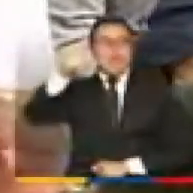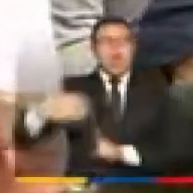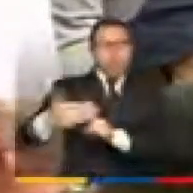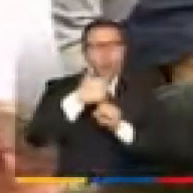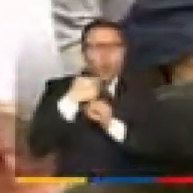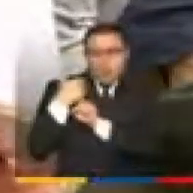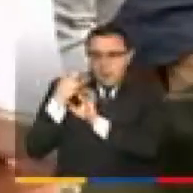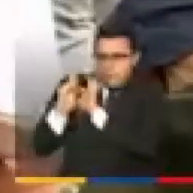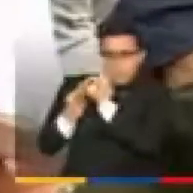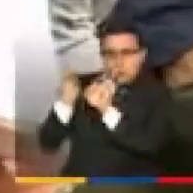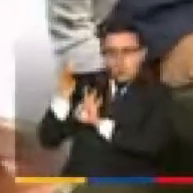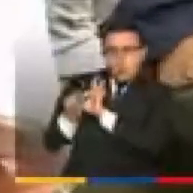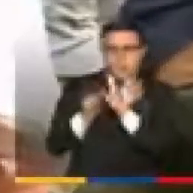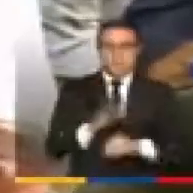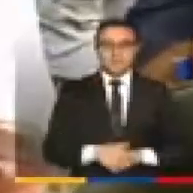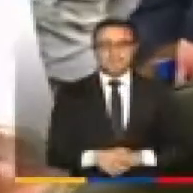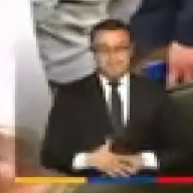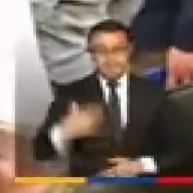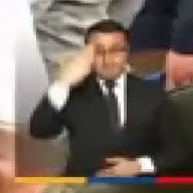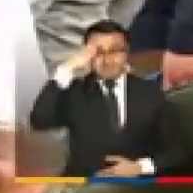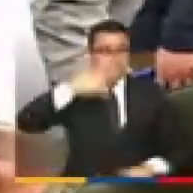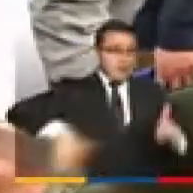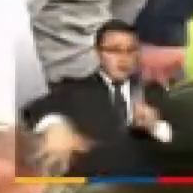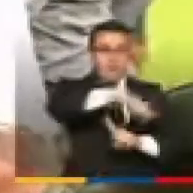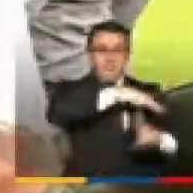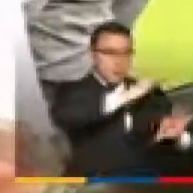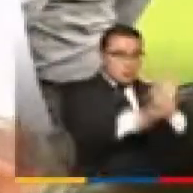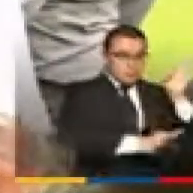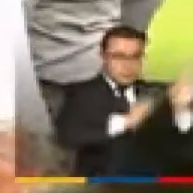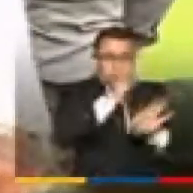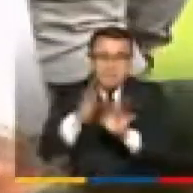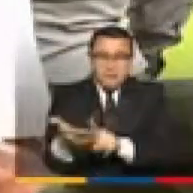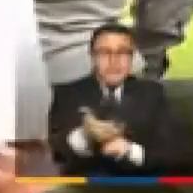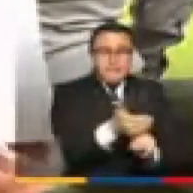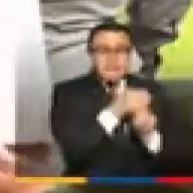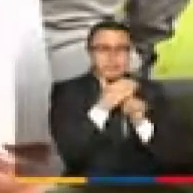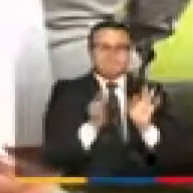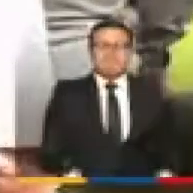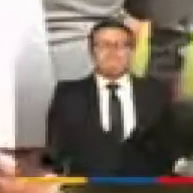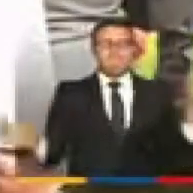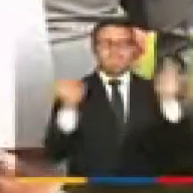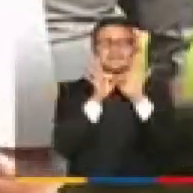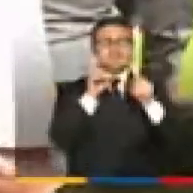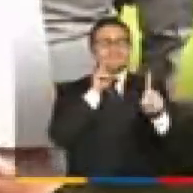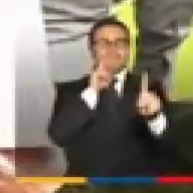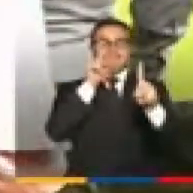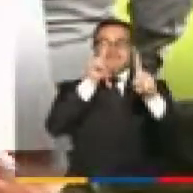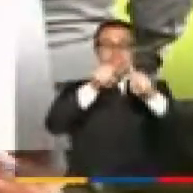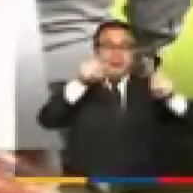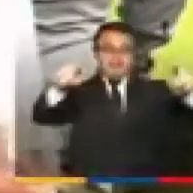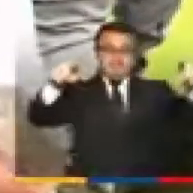Reconocemos que la protección ambiental es fundamental para nuestros retos